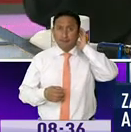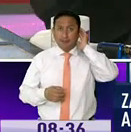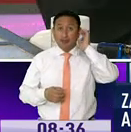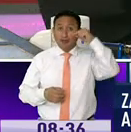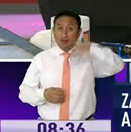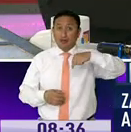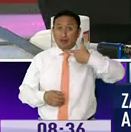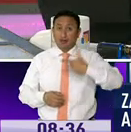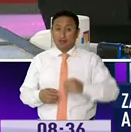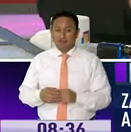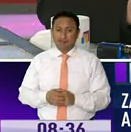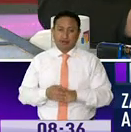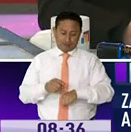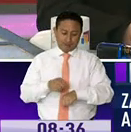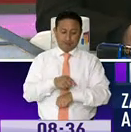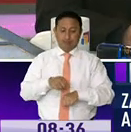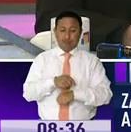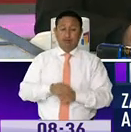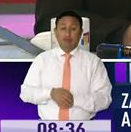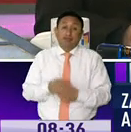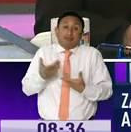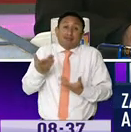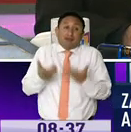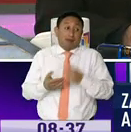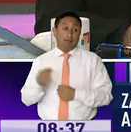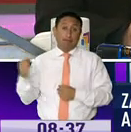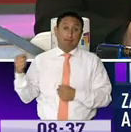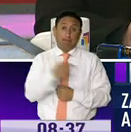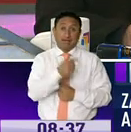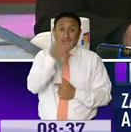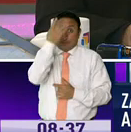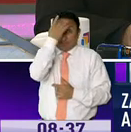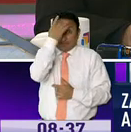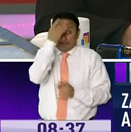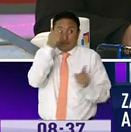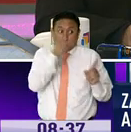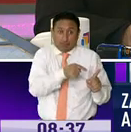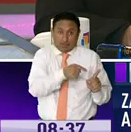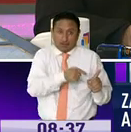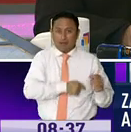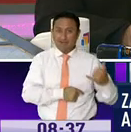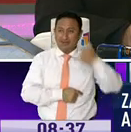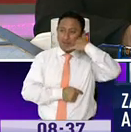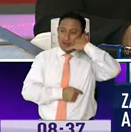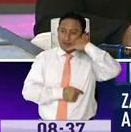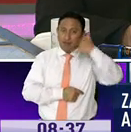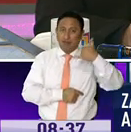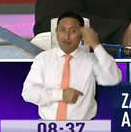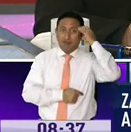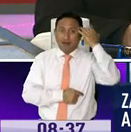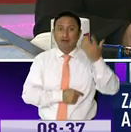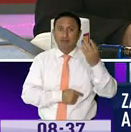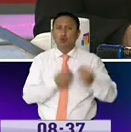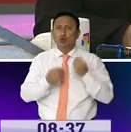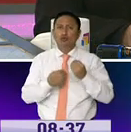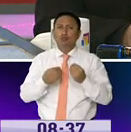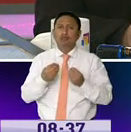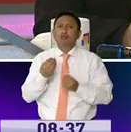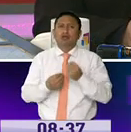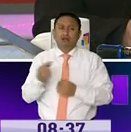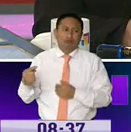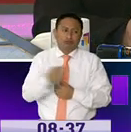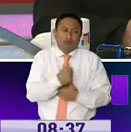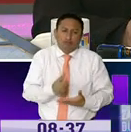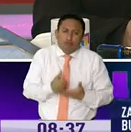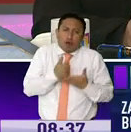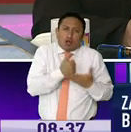en canalizar el tema de que una posible infección tenga una persona y llama un tanto desesperado. ¿Cómo son los protocolos?